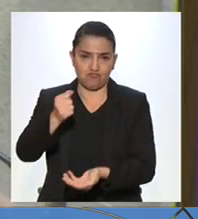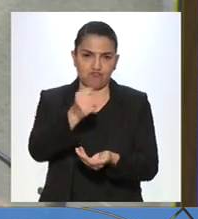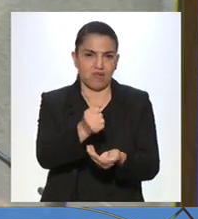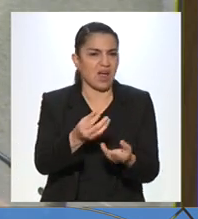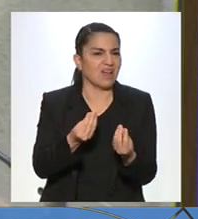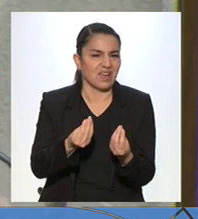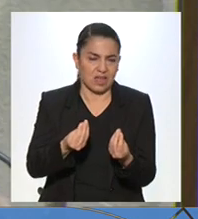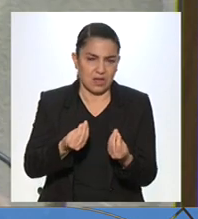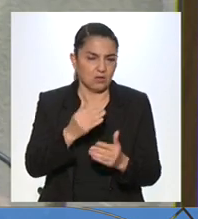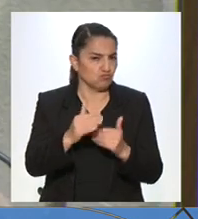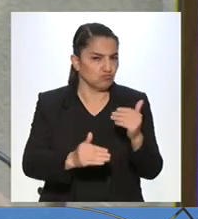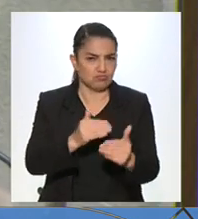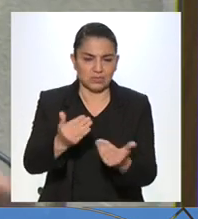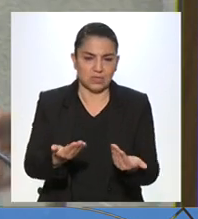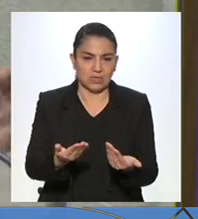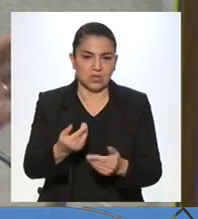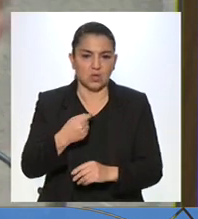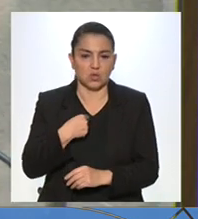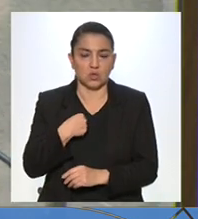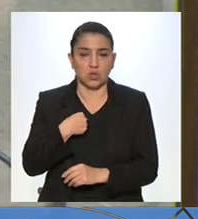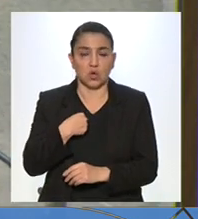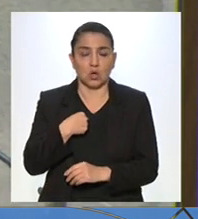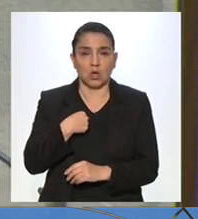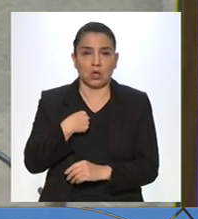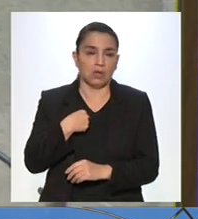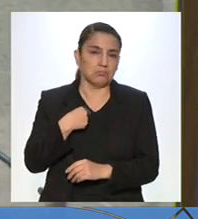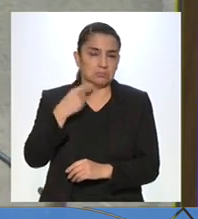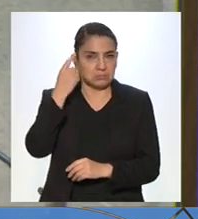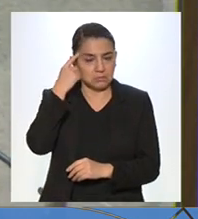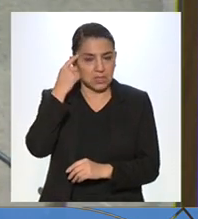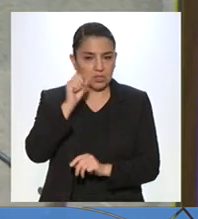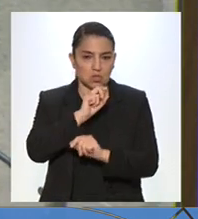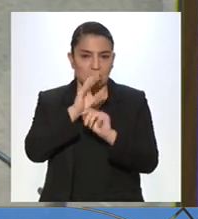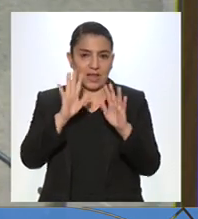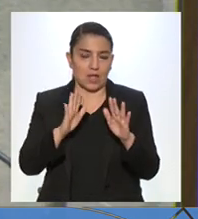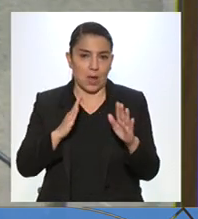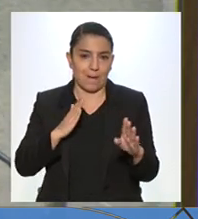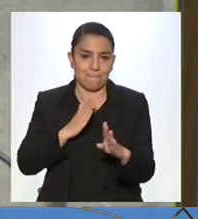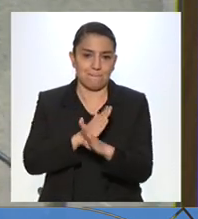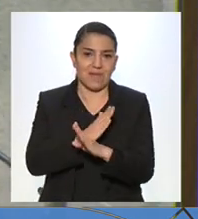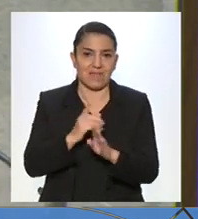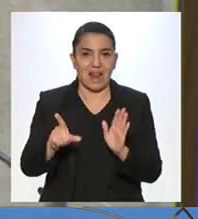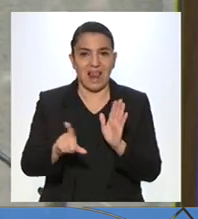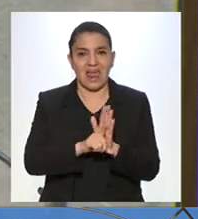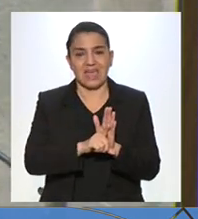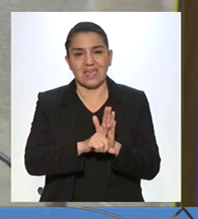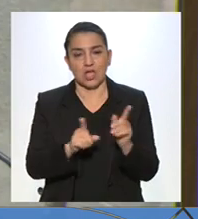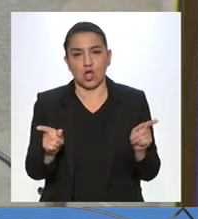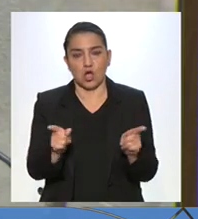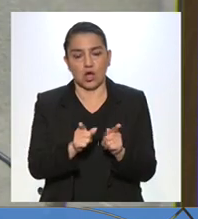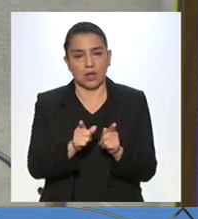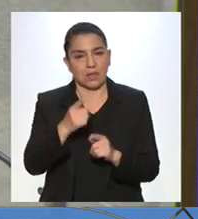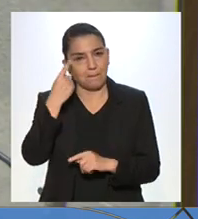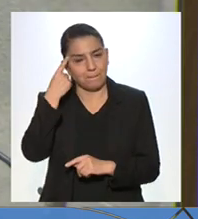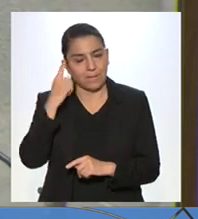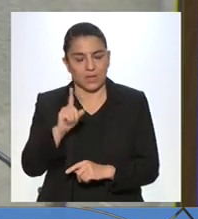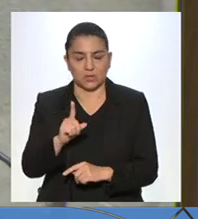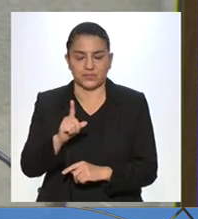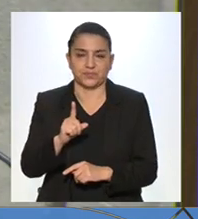previsionales. Yo tengo una posición clara al respecto, que eso va a impedir sacar adelante la ley corta, pero más allá de